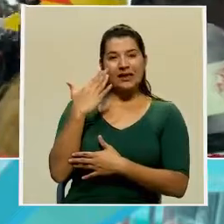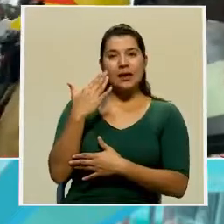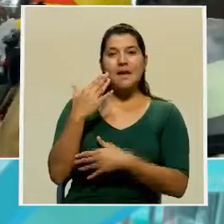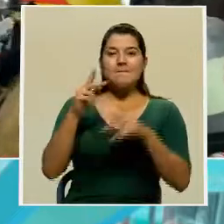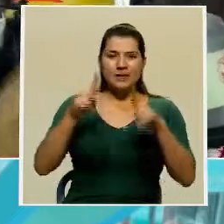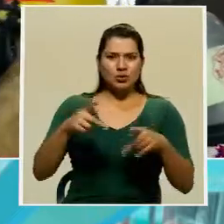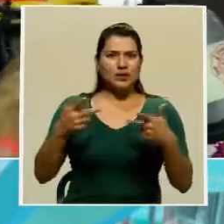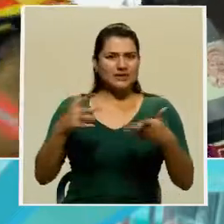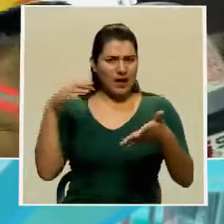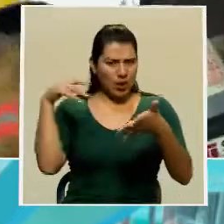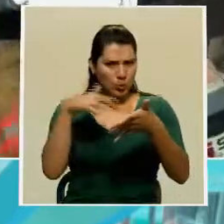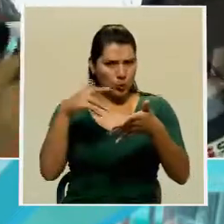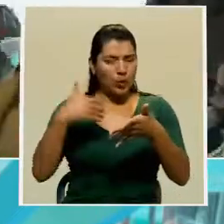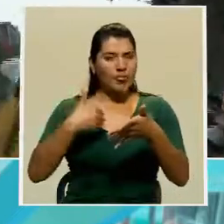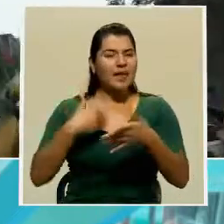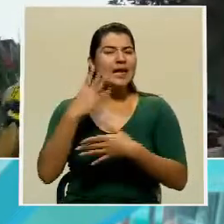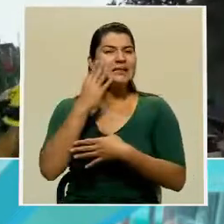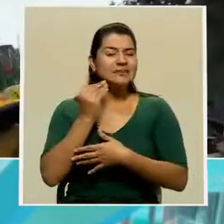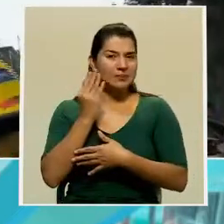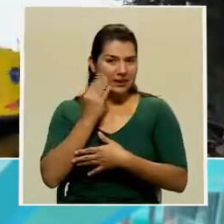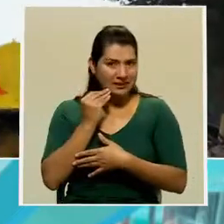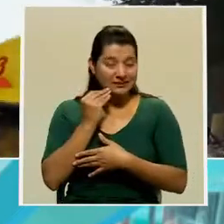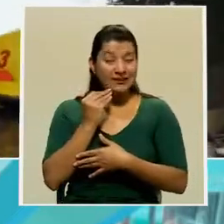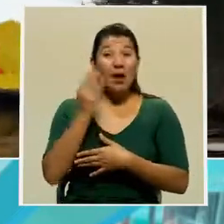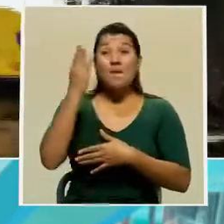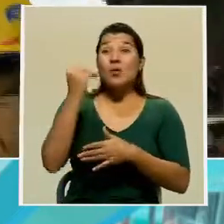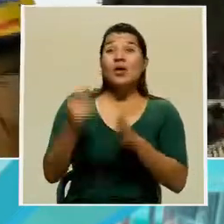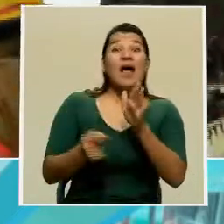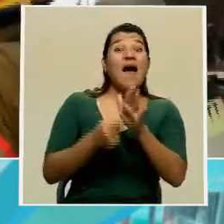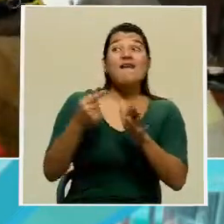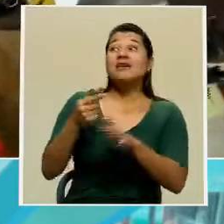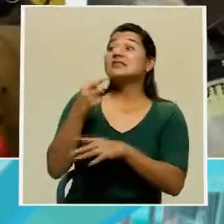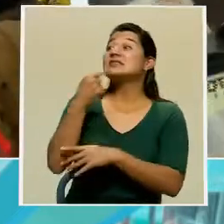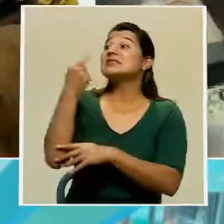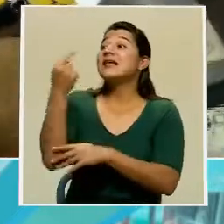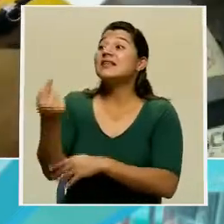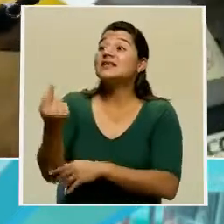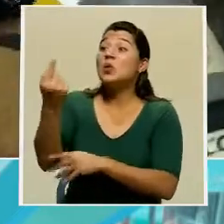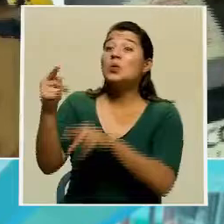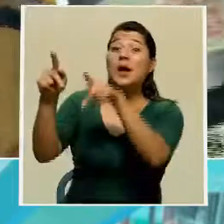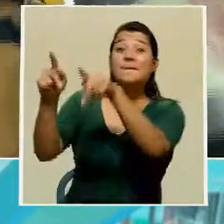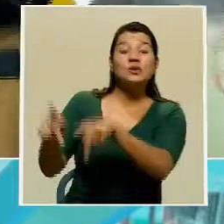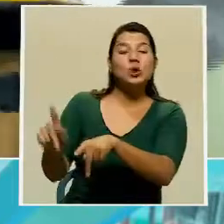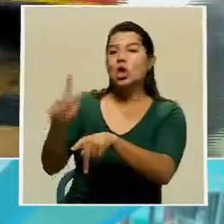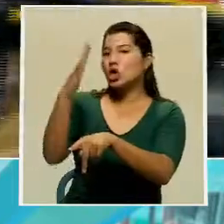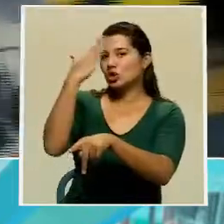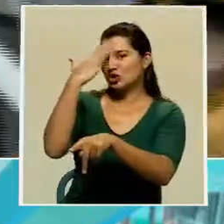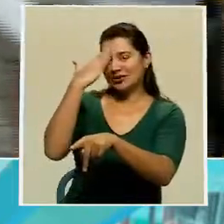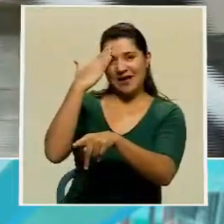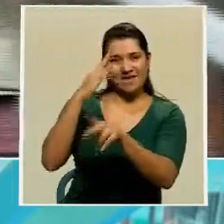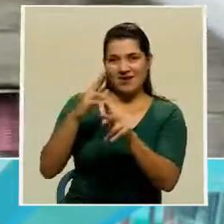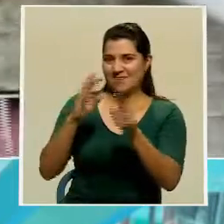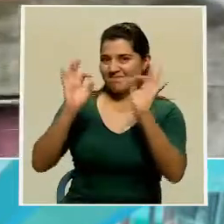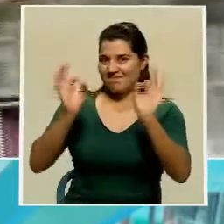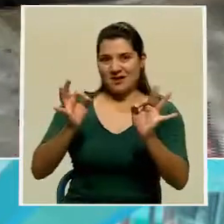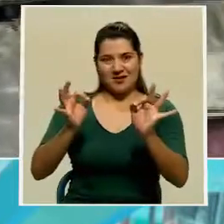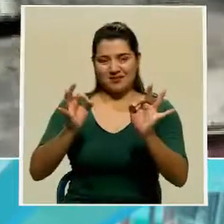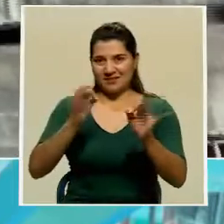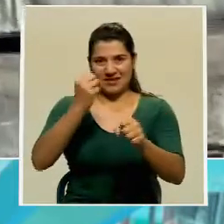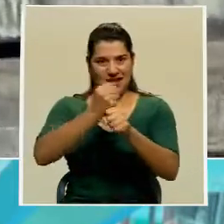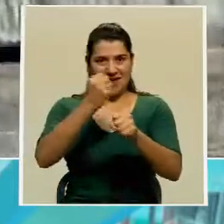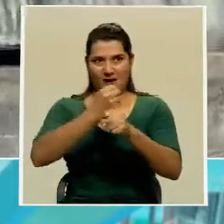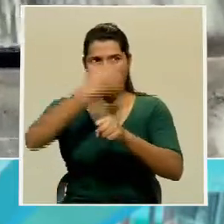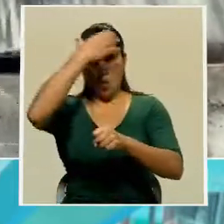que se llama a alguna persona conocida que no tiene conocimientos en materia de seguridad y empiezan a